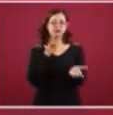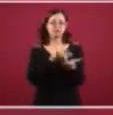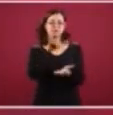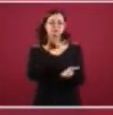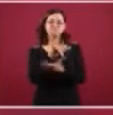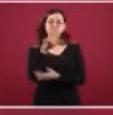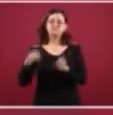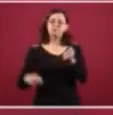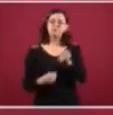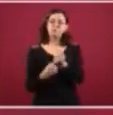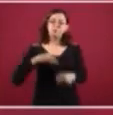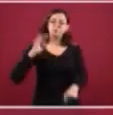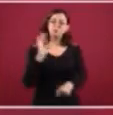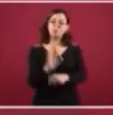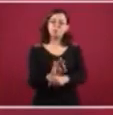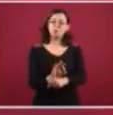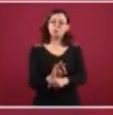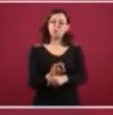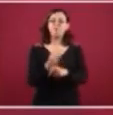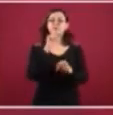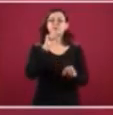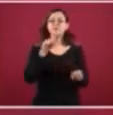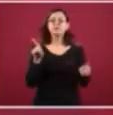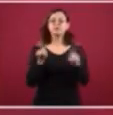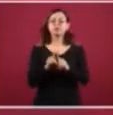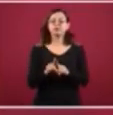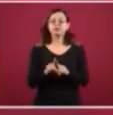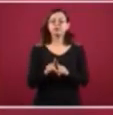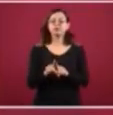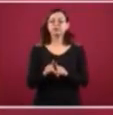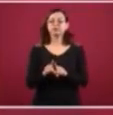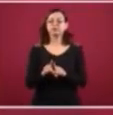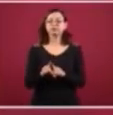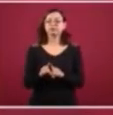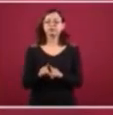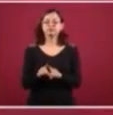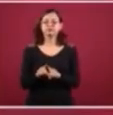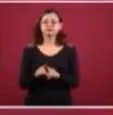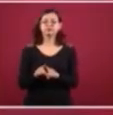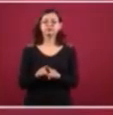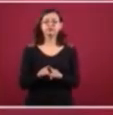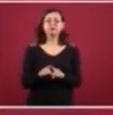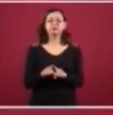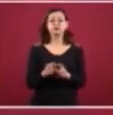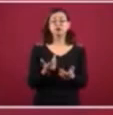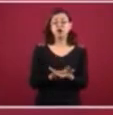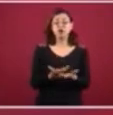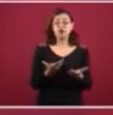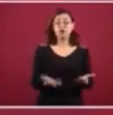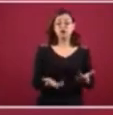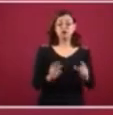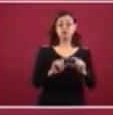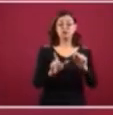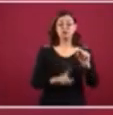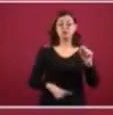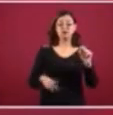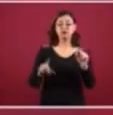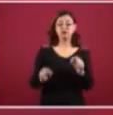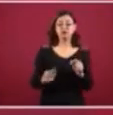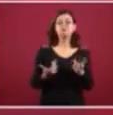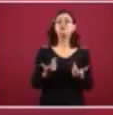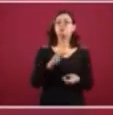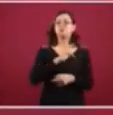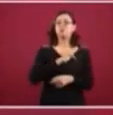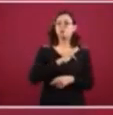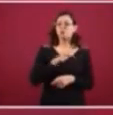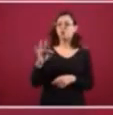respaldo. Desde luego, esto se da en nuestro país porque nuestro ejército